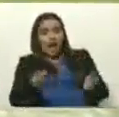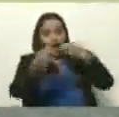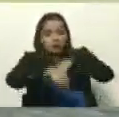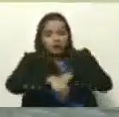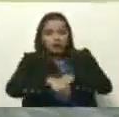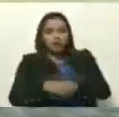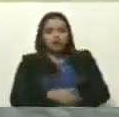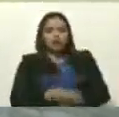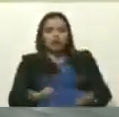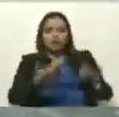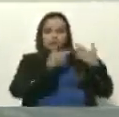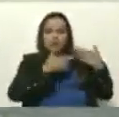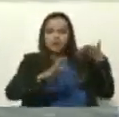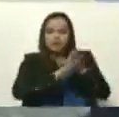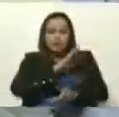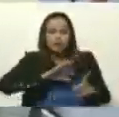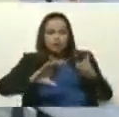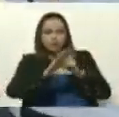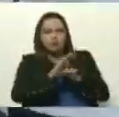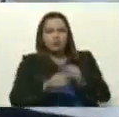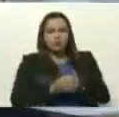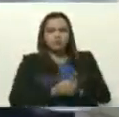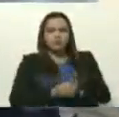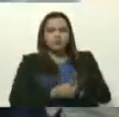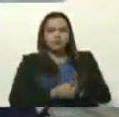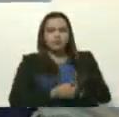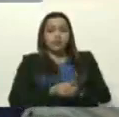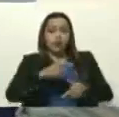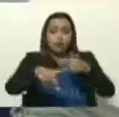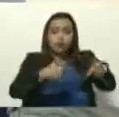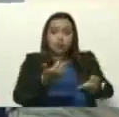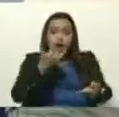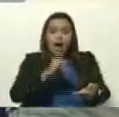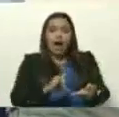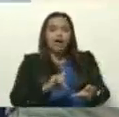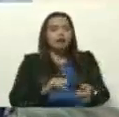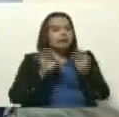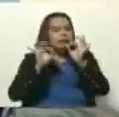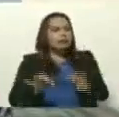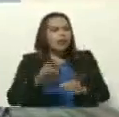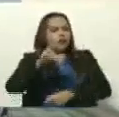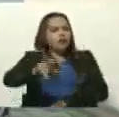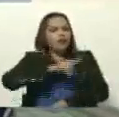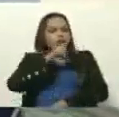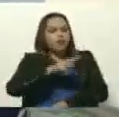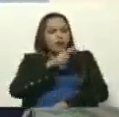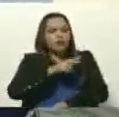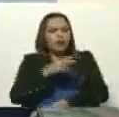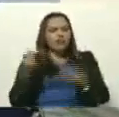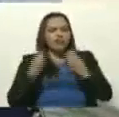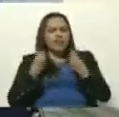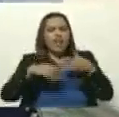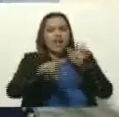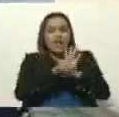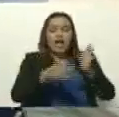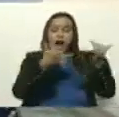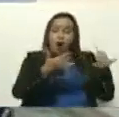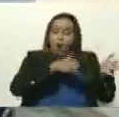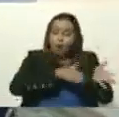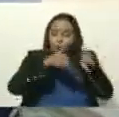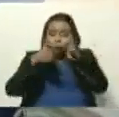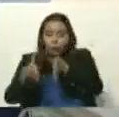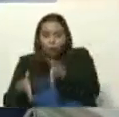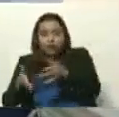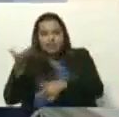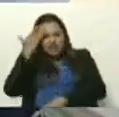el ente rector de cultura y que vino a darle validez vida y sustancia a nuestra ley ahora si bien